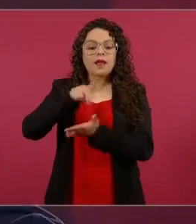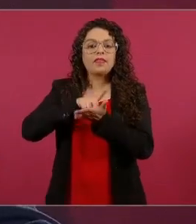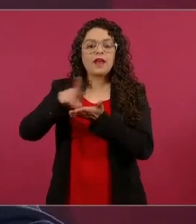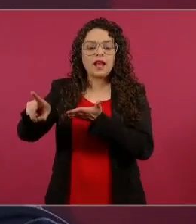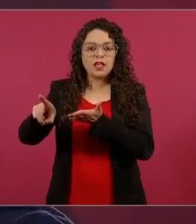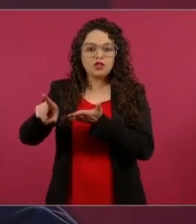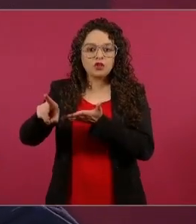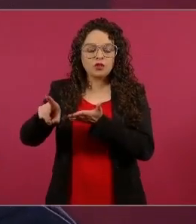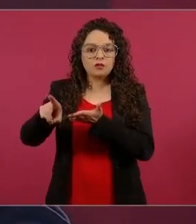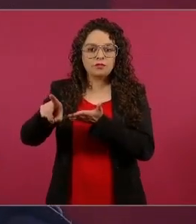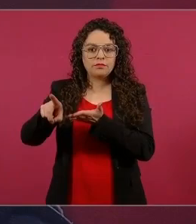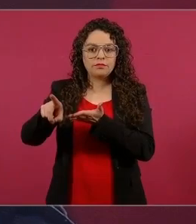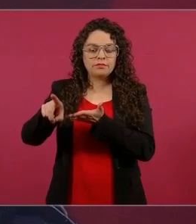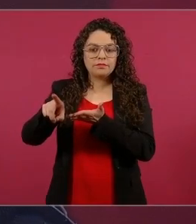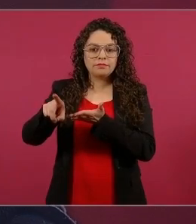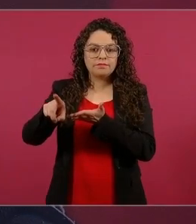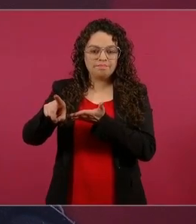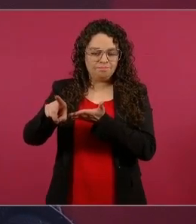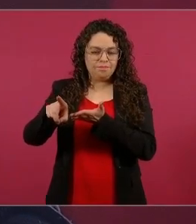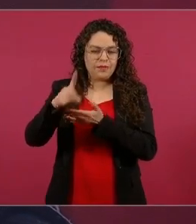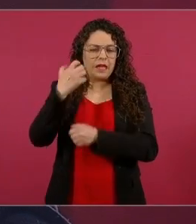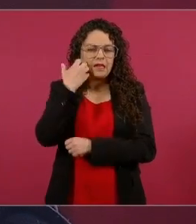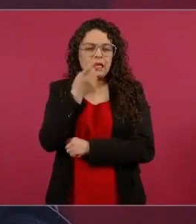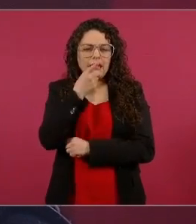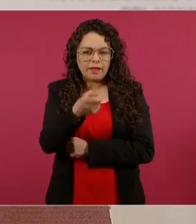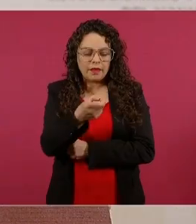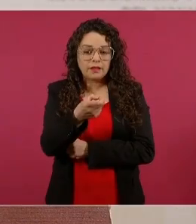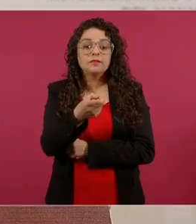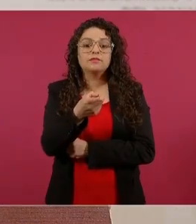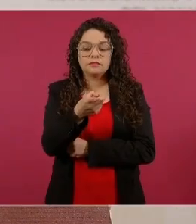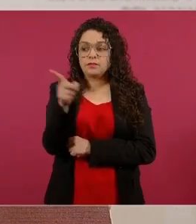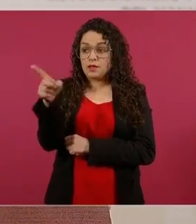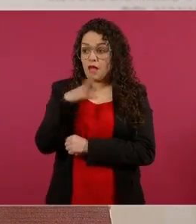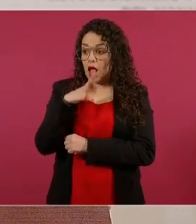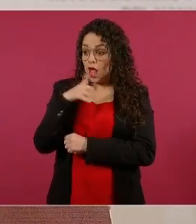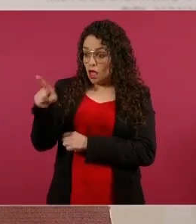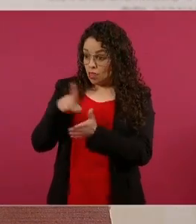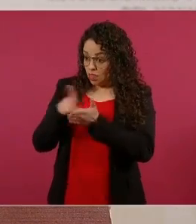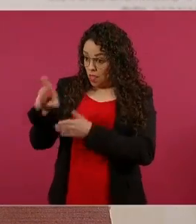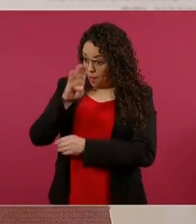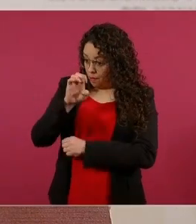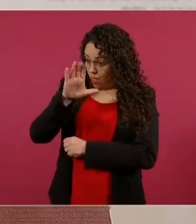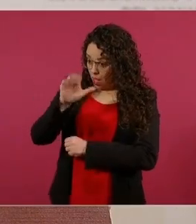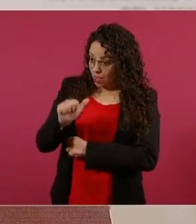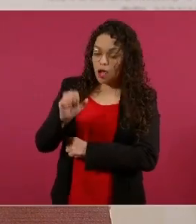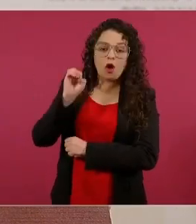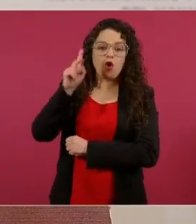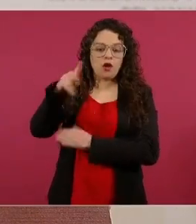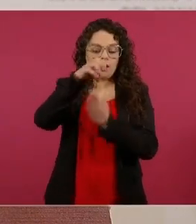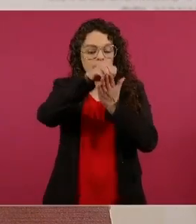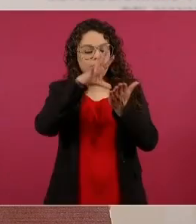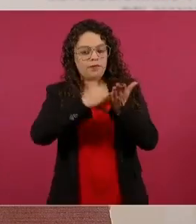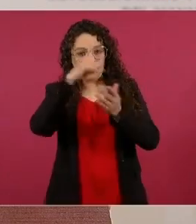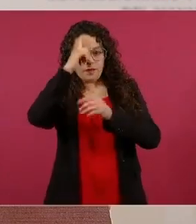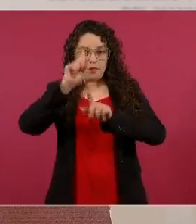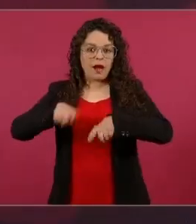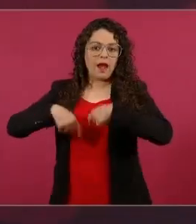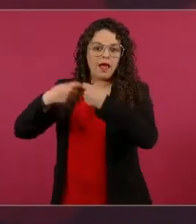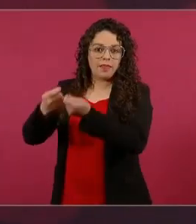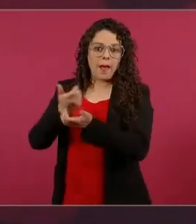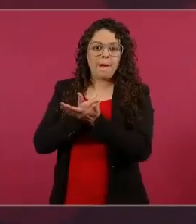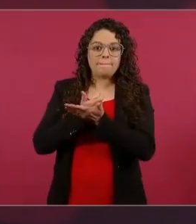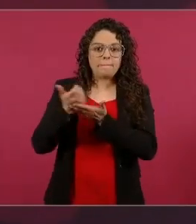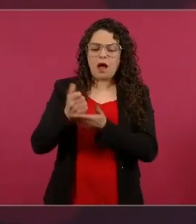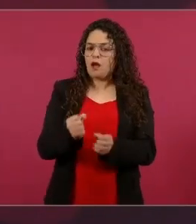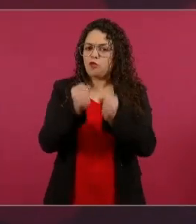devengo en el momento en el que ellos reciben el derecho a la beca se emite el pago Se devenga y ese recurso